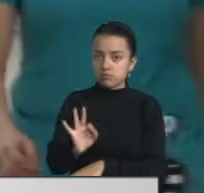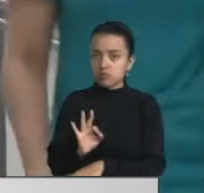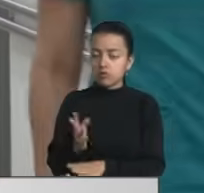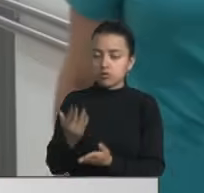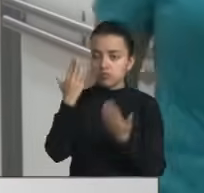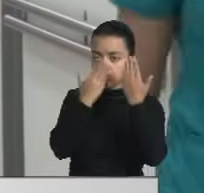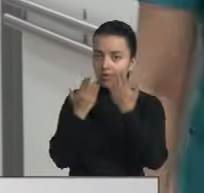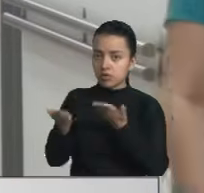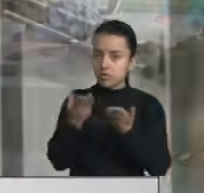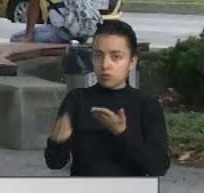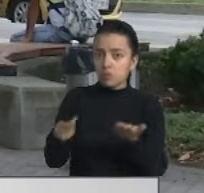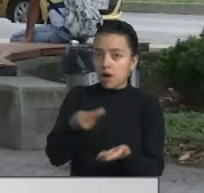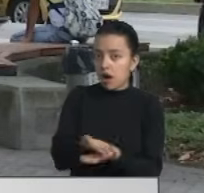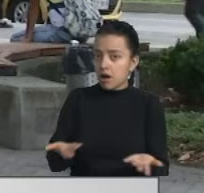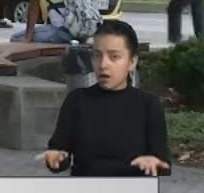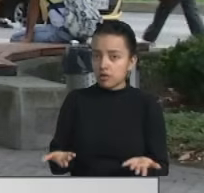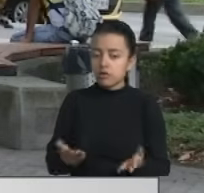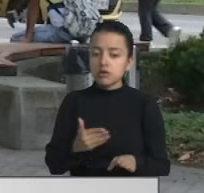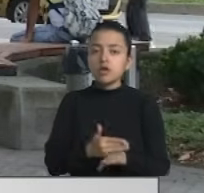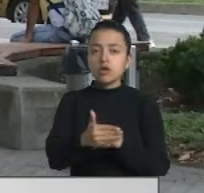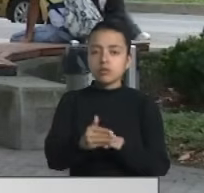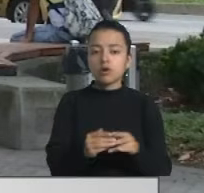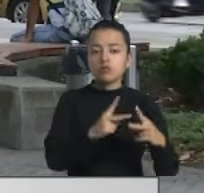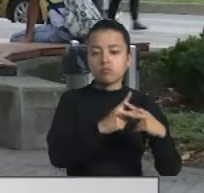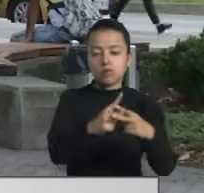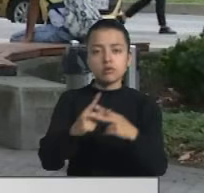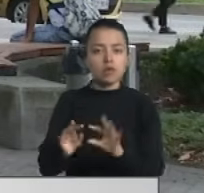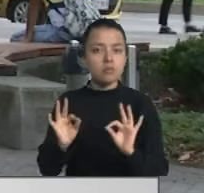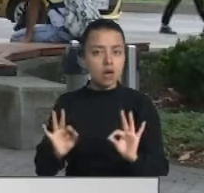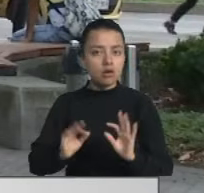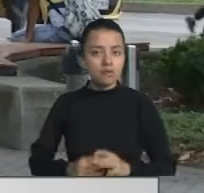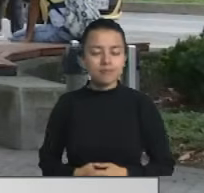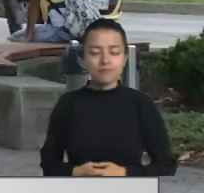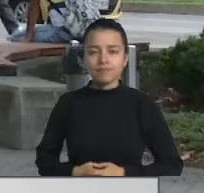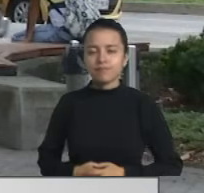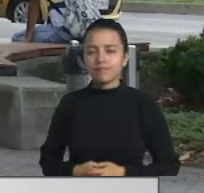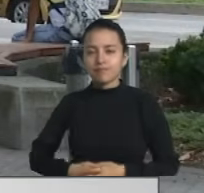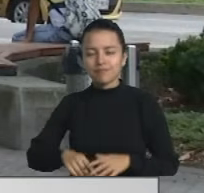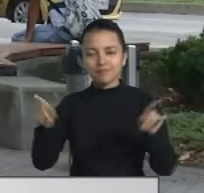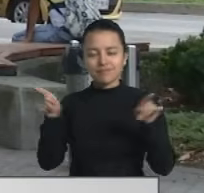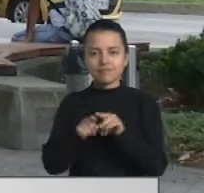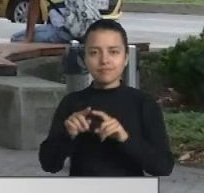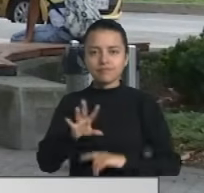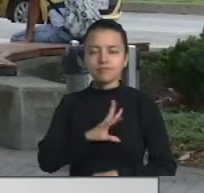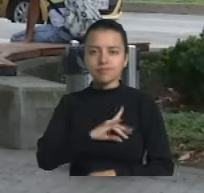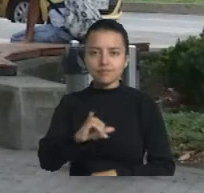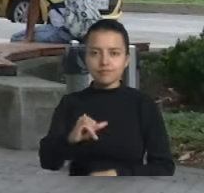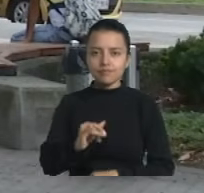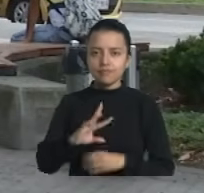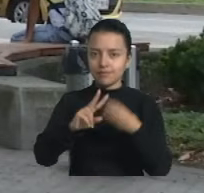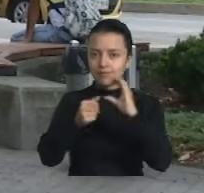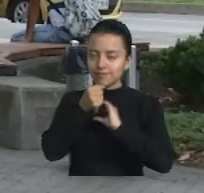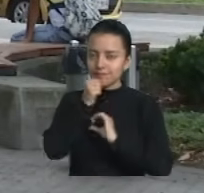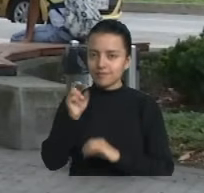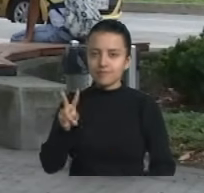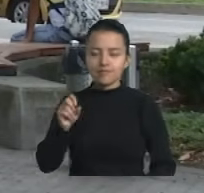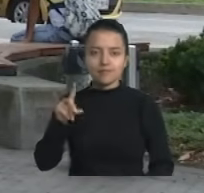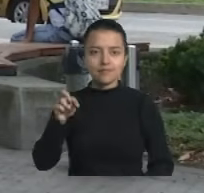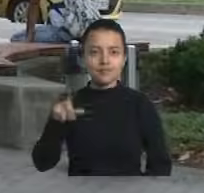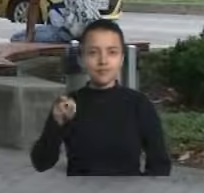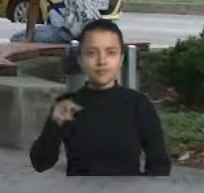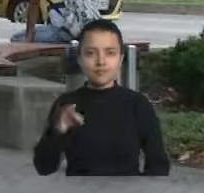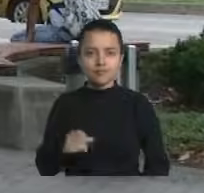los hospitales. Luisa y televidentes, esta es la información desde Santiago de Cali. Valentina Villegas, Noticentro